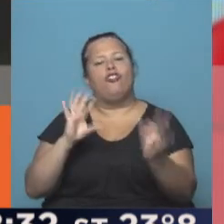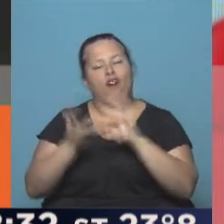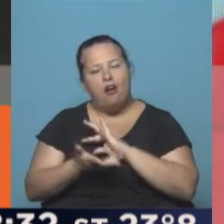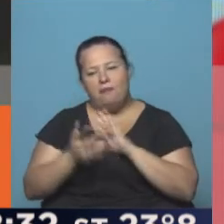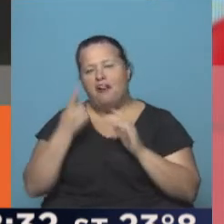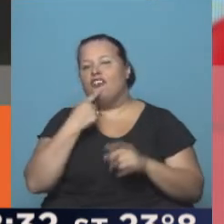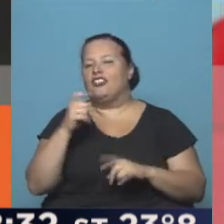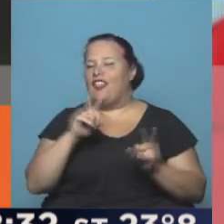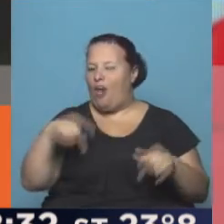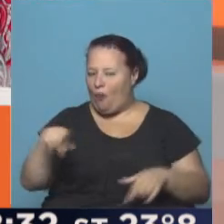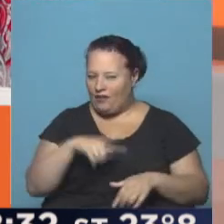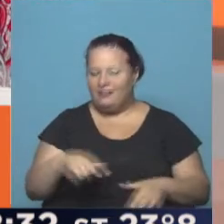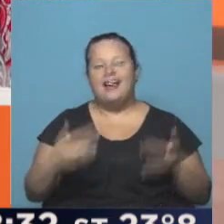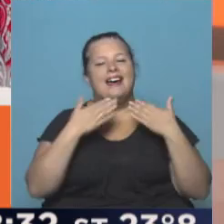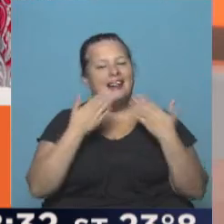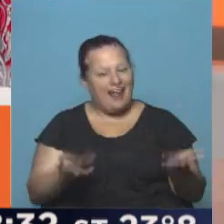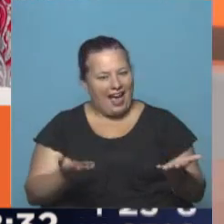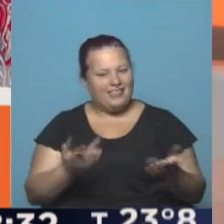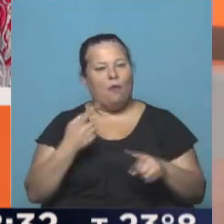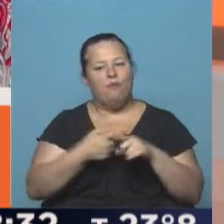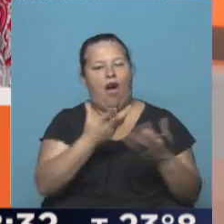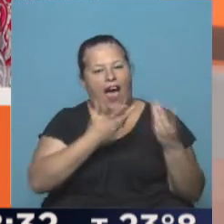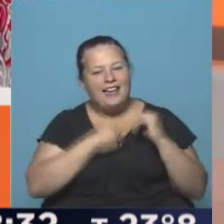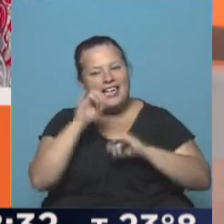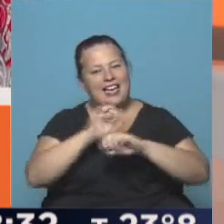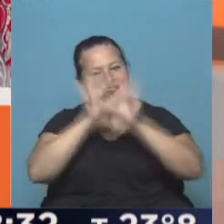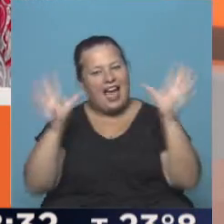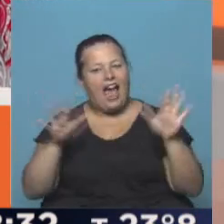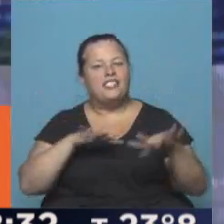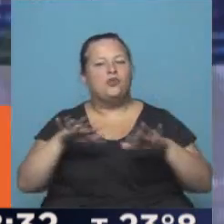pasan desapercibidos. Gracias, Natalia, por esta ayudita para entender un poco el escenario mundial.